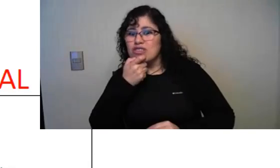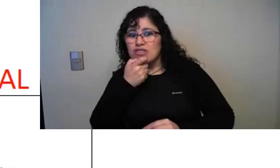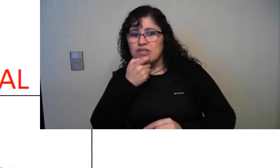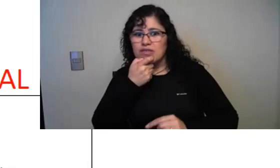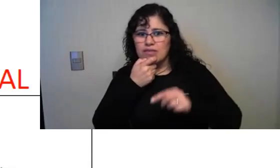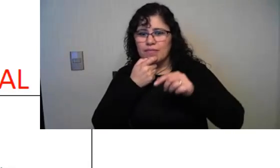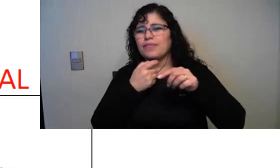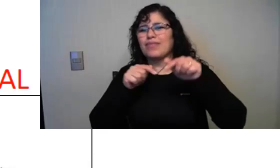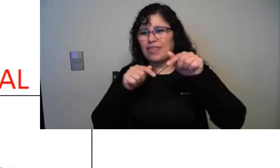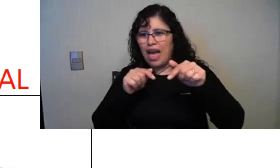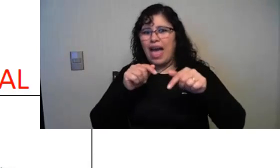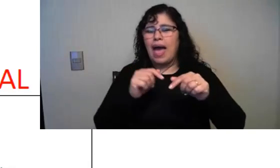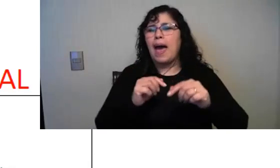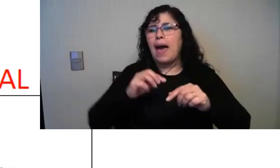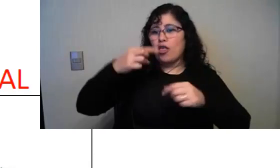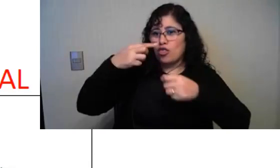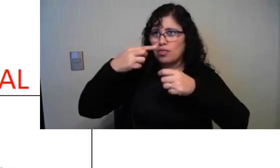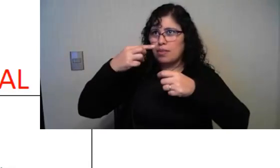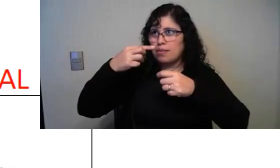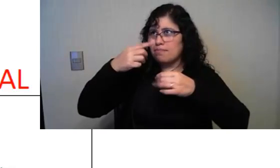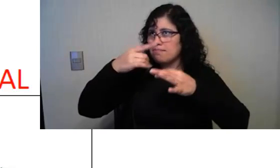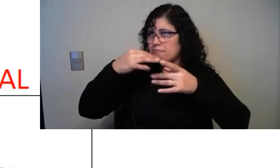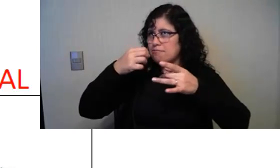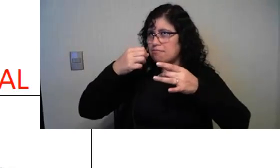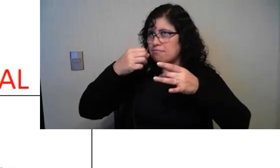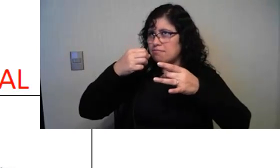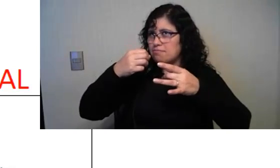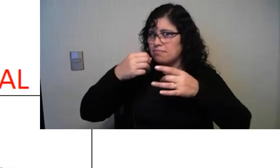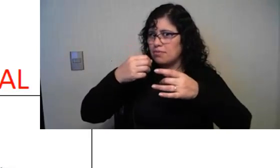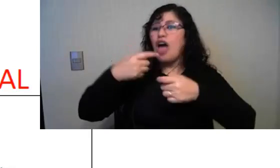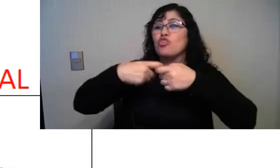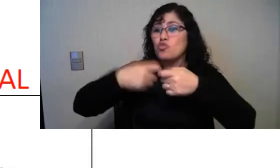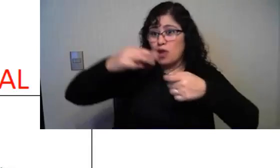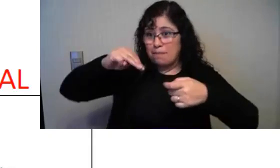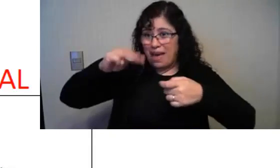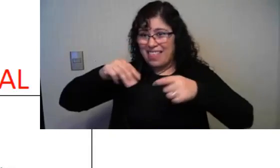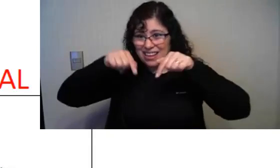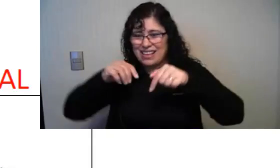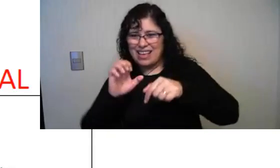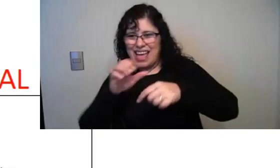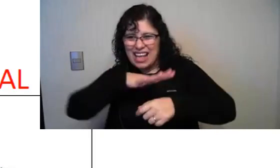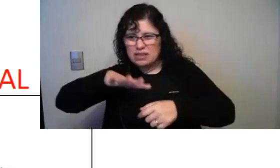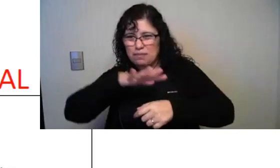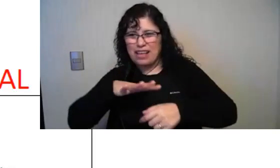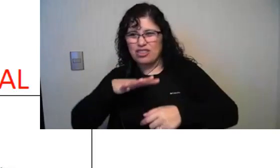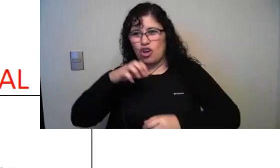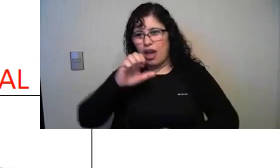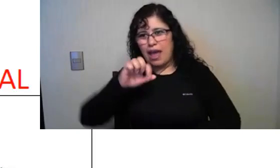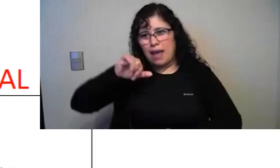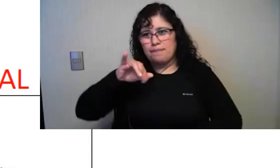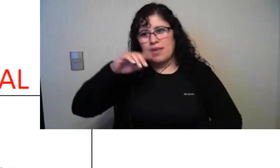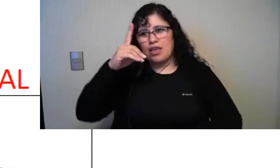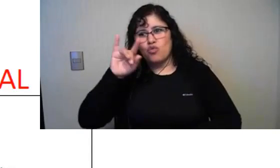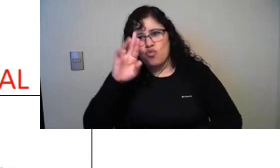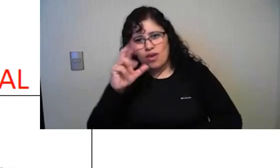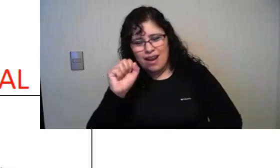epidural, entre la dura madre y la aracnoides, el espacio subdural, y entre la aracnoides y la pía madre, el espacio